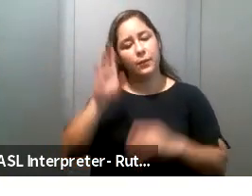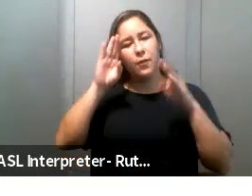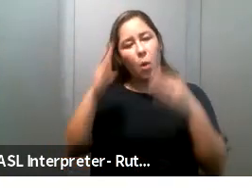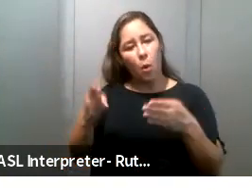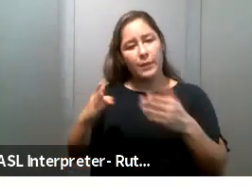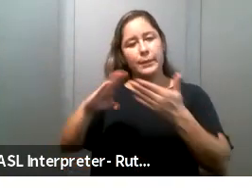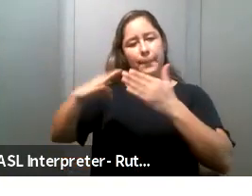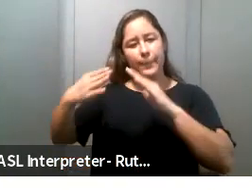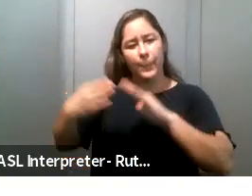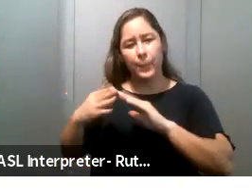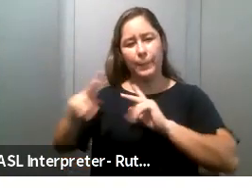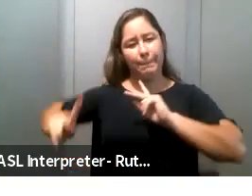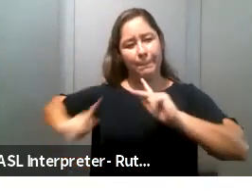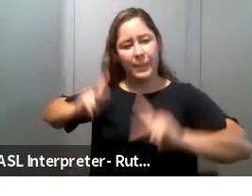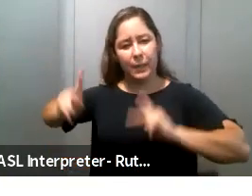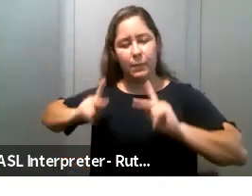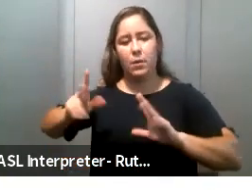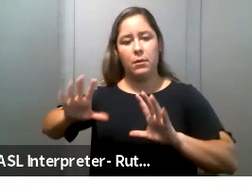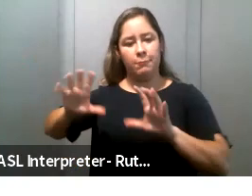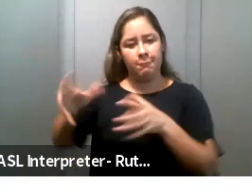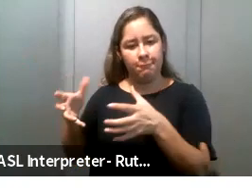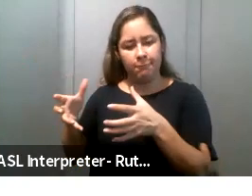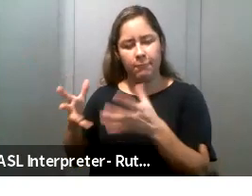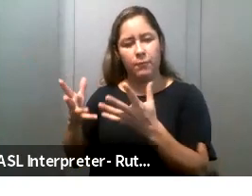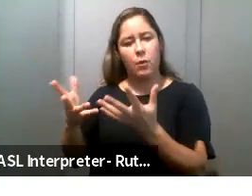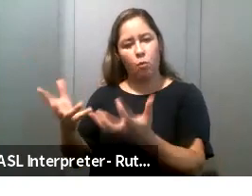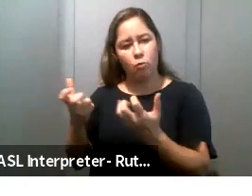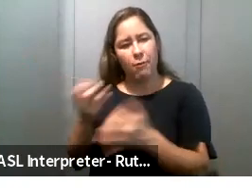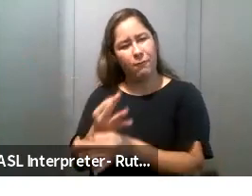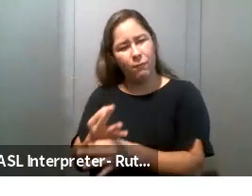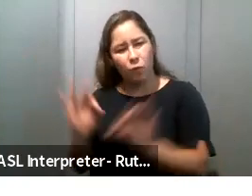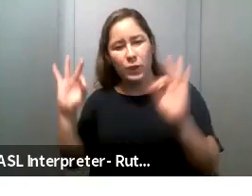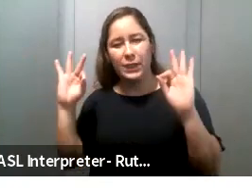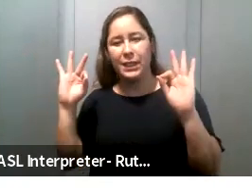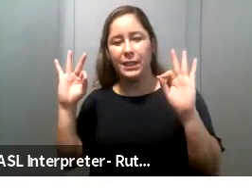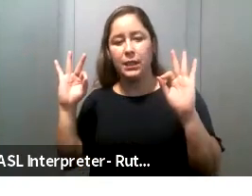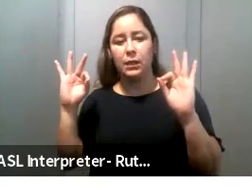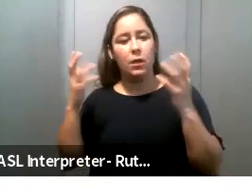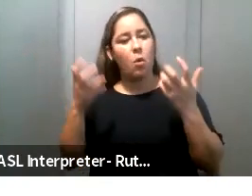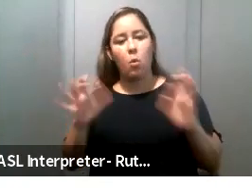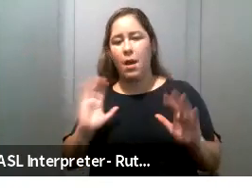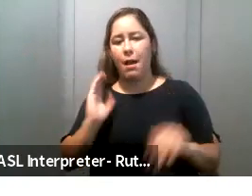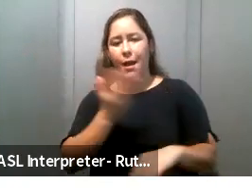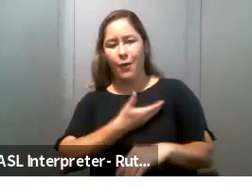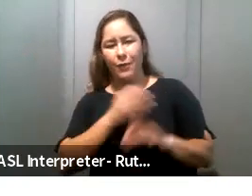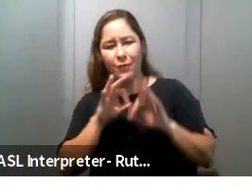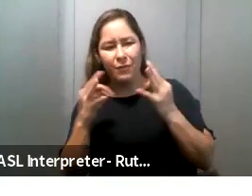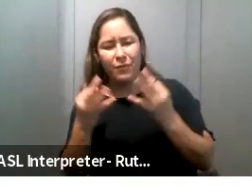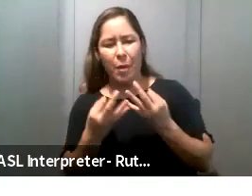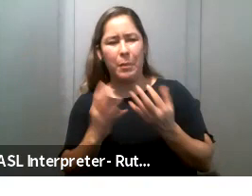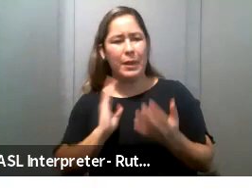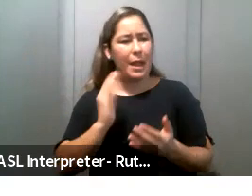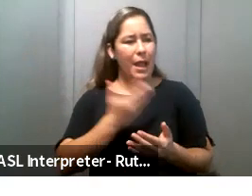que es la comunidad quiere libertad, no queremos que nuestra gente, nuestros familiares sean